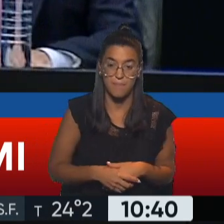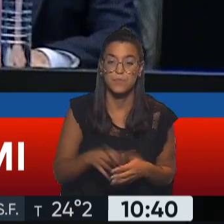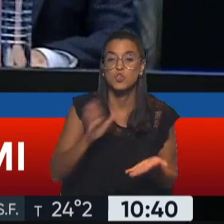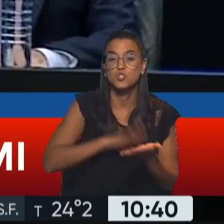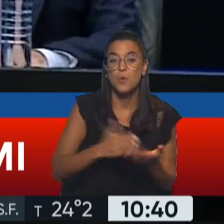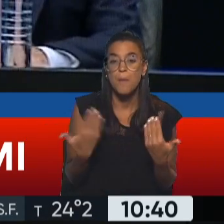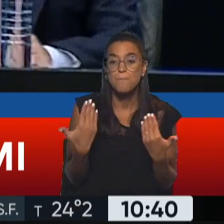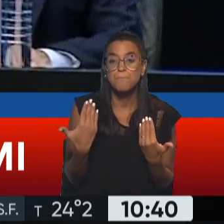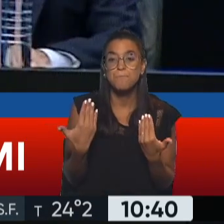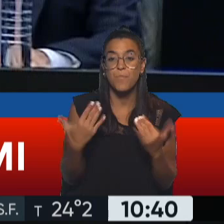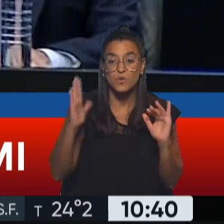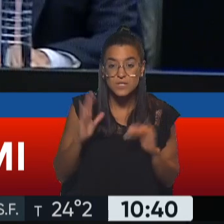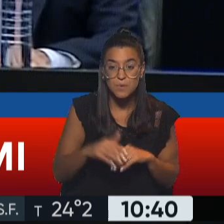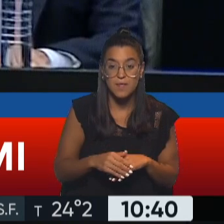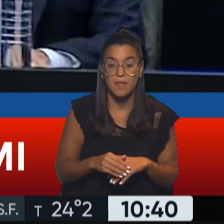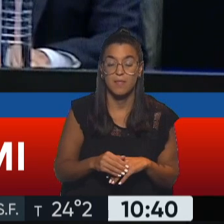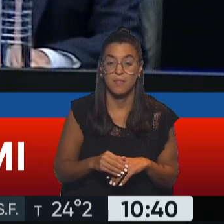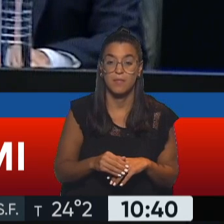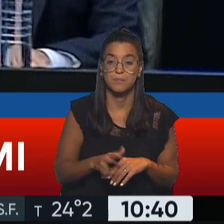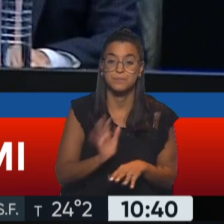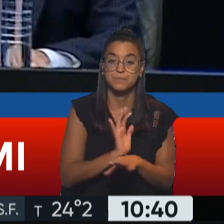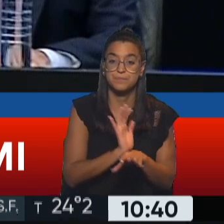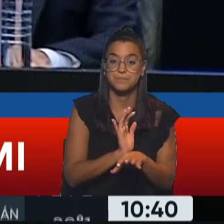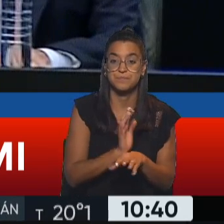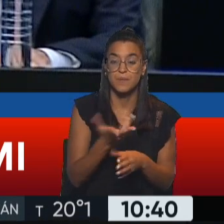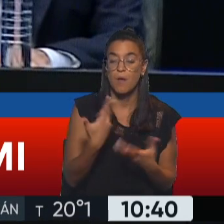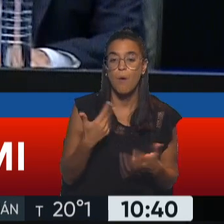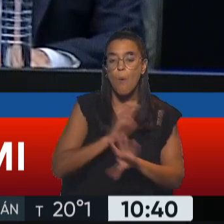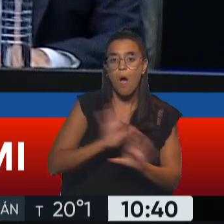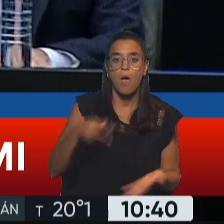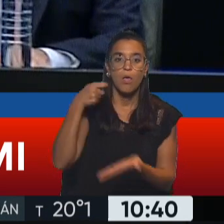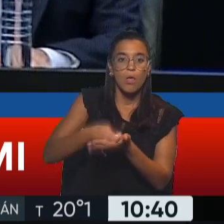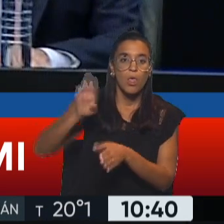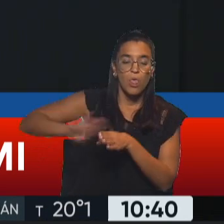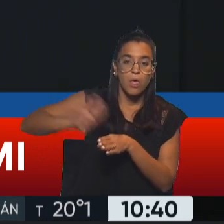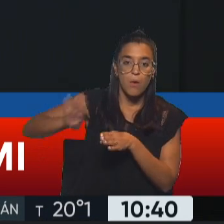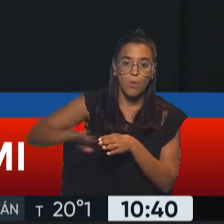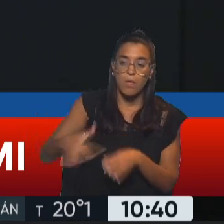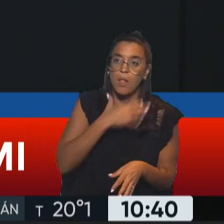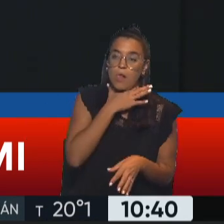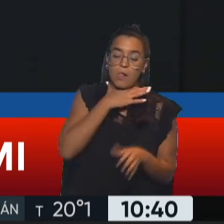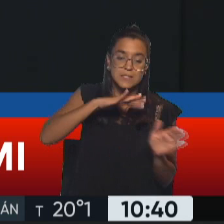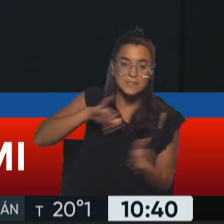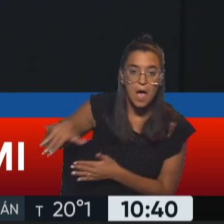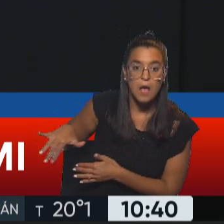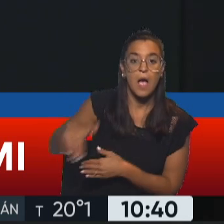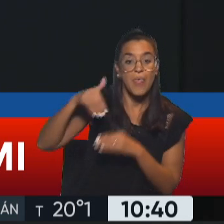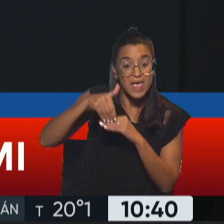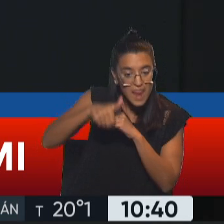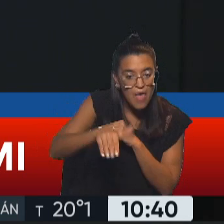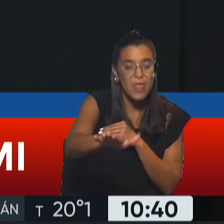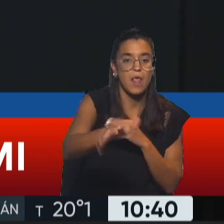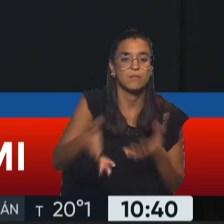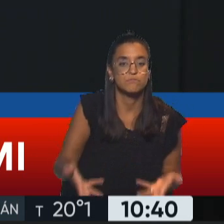las posibilidades de quitarse esa carga de deuda insostenible de encima y a partir de allí